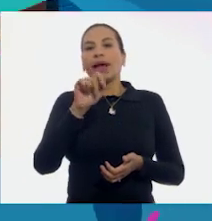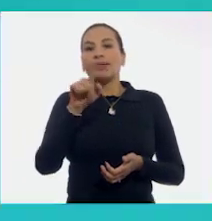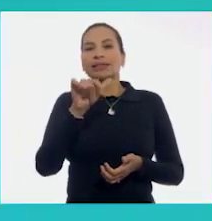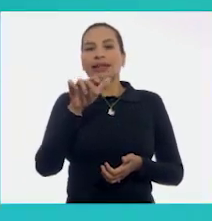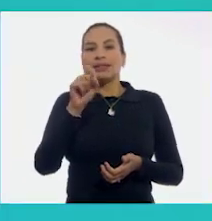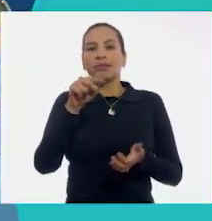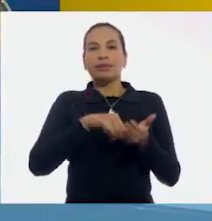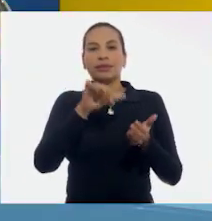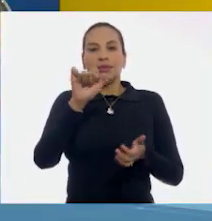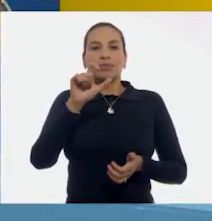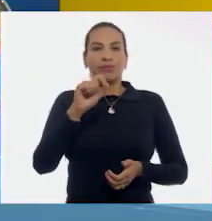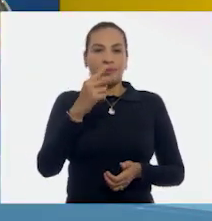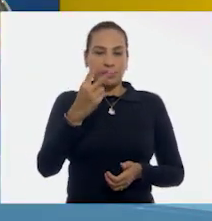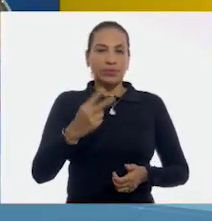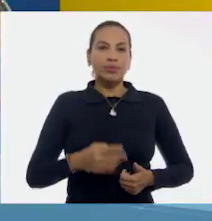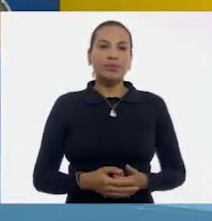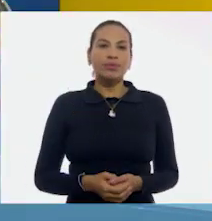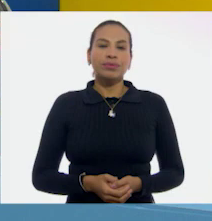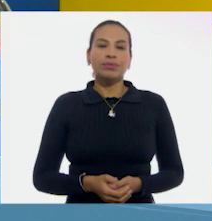de 1622.